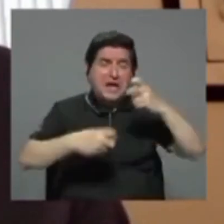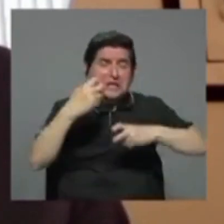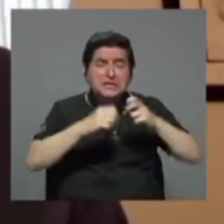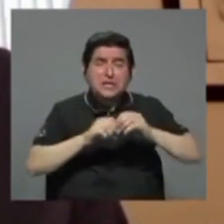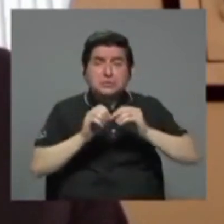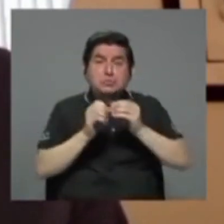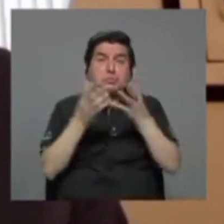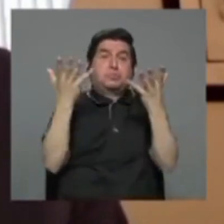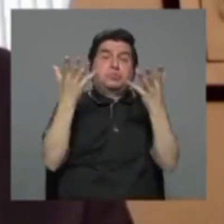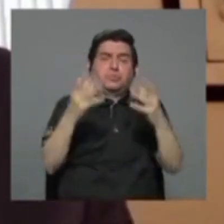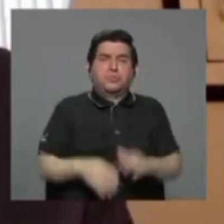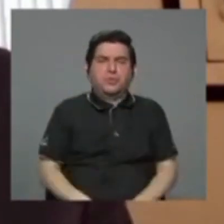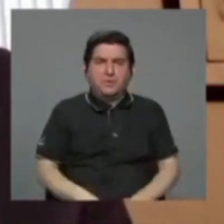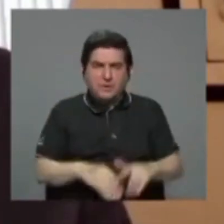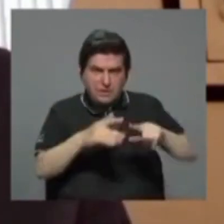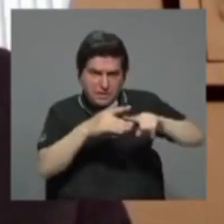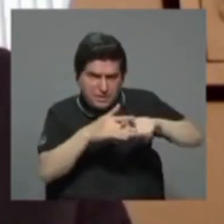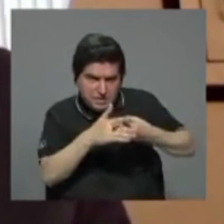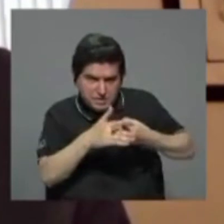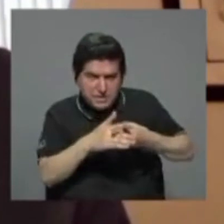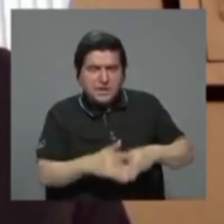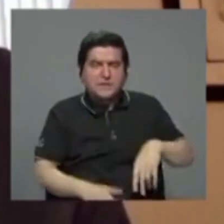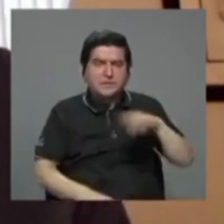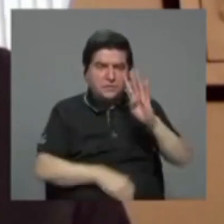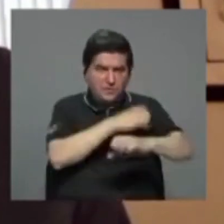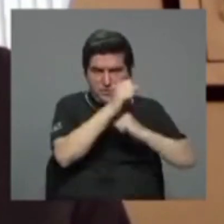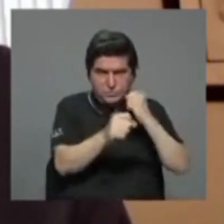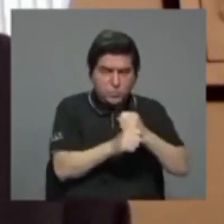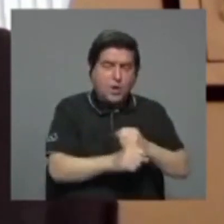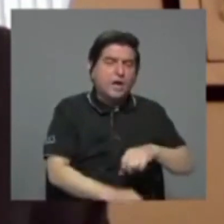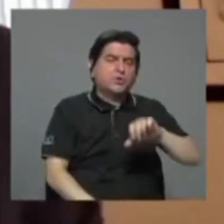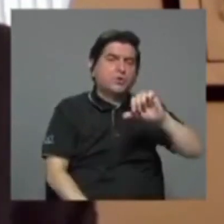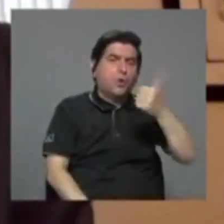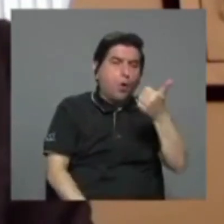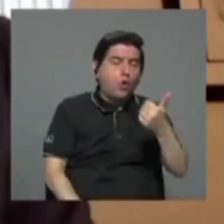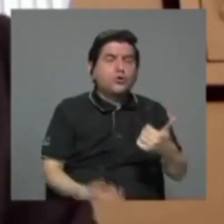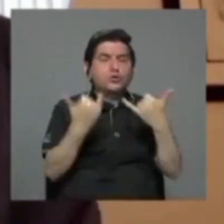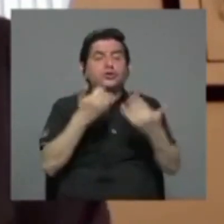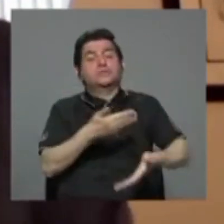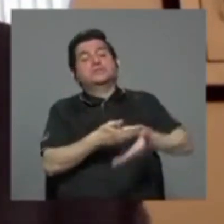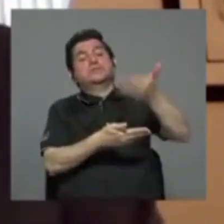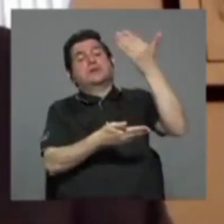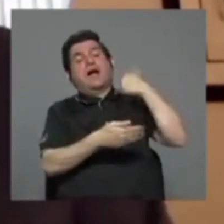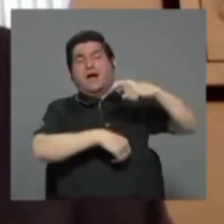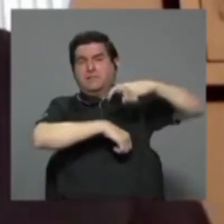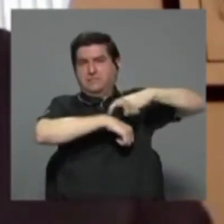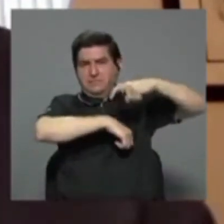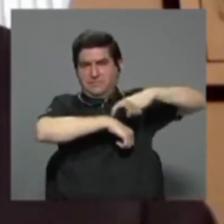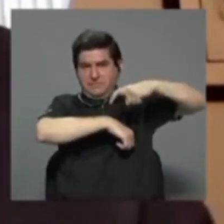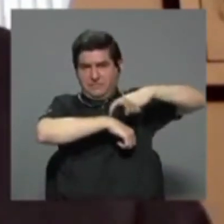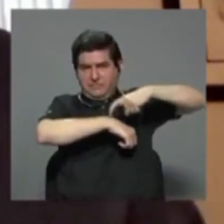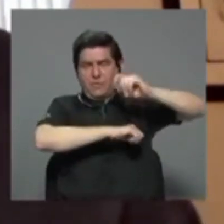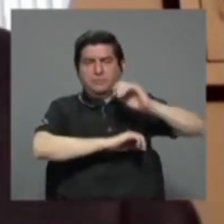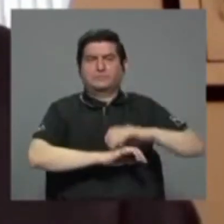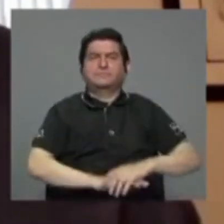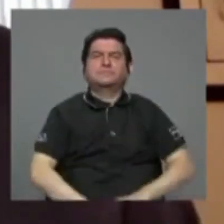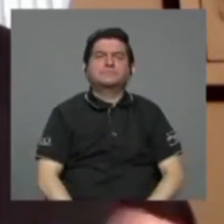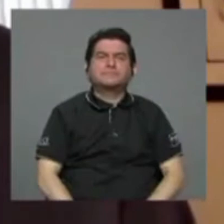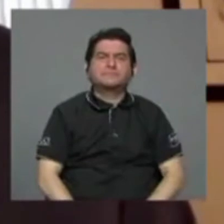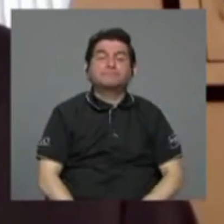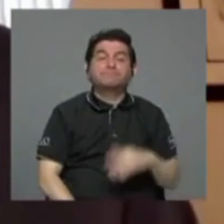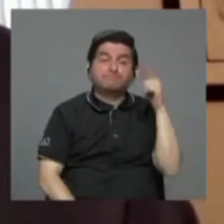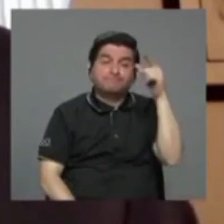ellos gestados en estos 4 años, pero otros que venían desde mucho tiempo atrás. Y